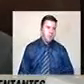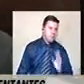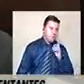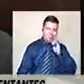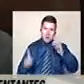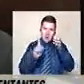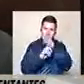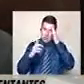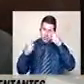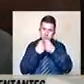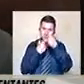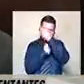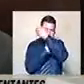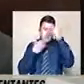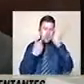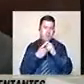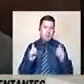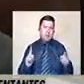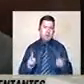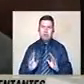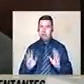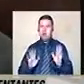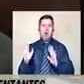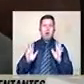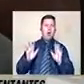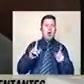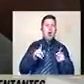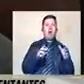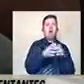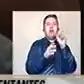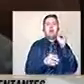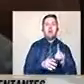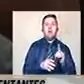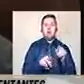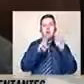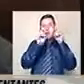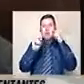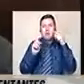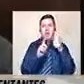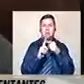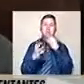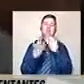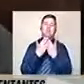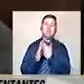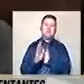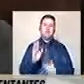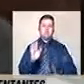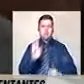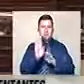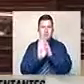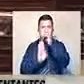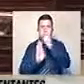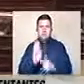alcanzar un pacto con las farc pero no la cohesión del país alrededor de este tema gracias presidente